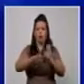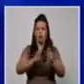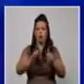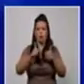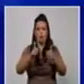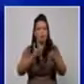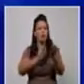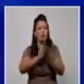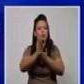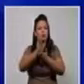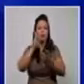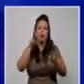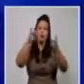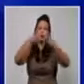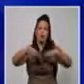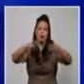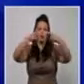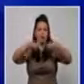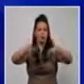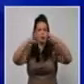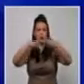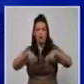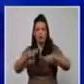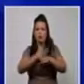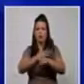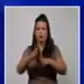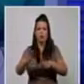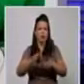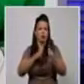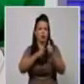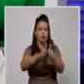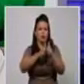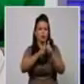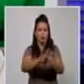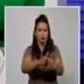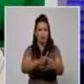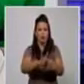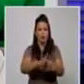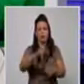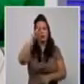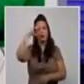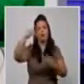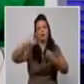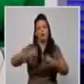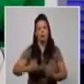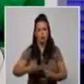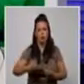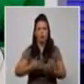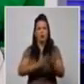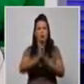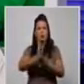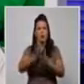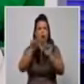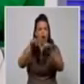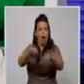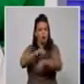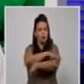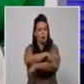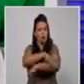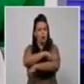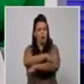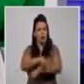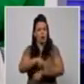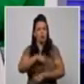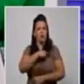de asesores de la Organización Mundial de la Salud que se encuentran en China, un poco que para buscar